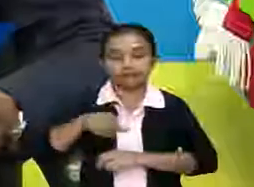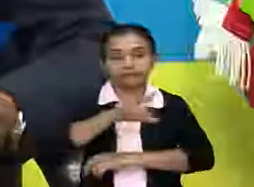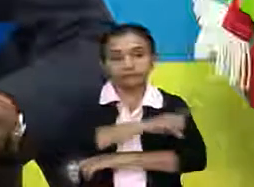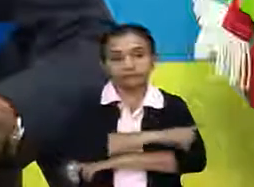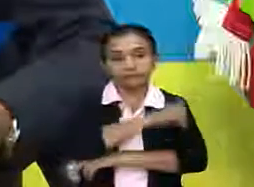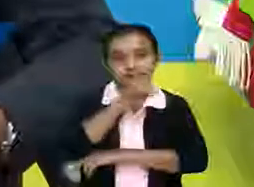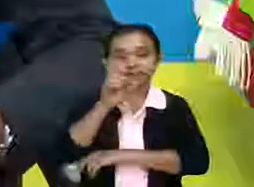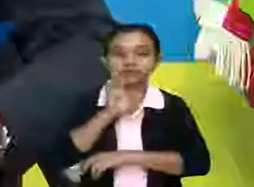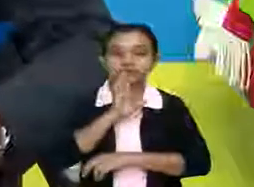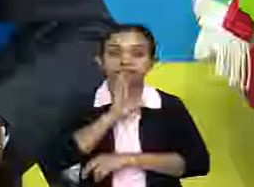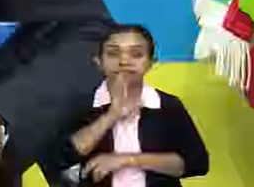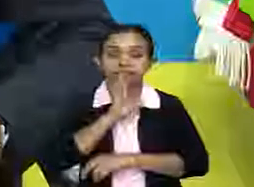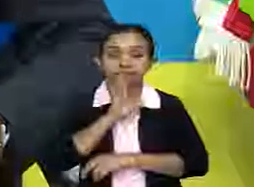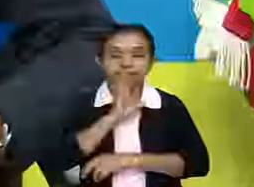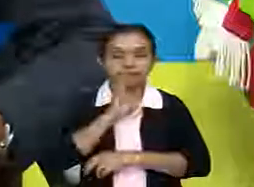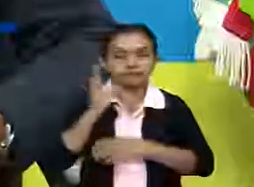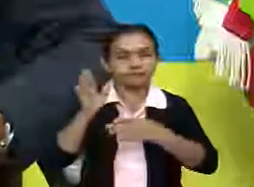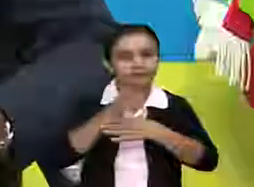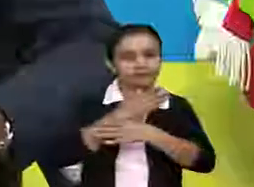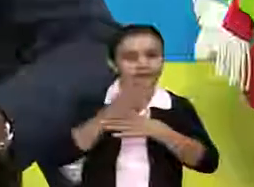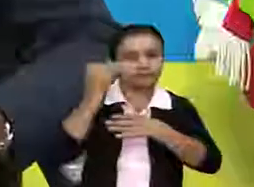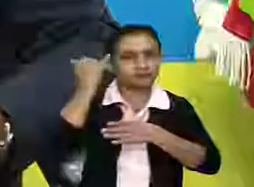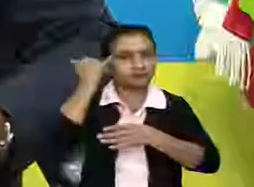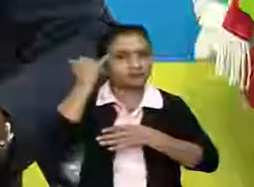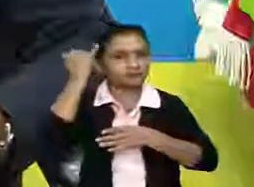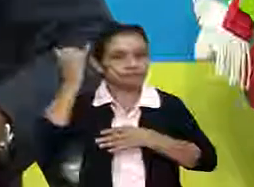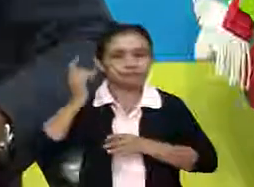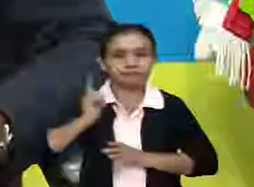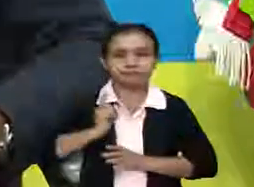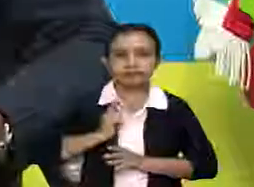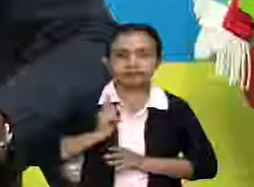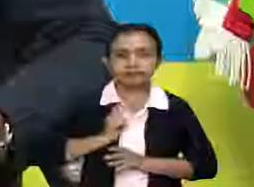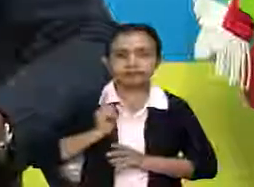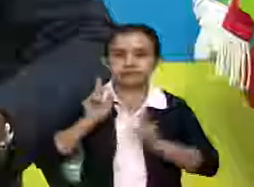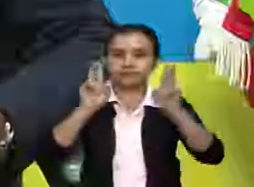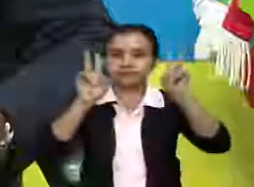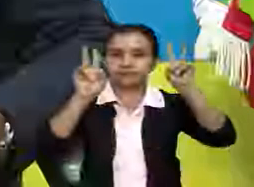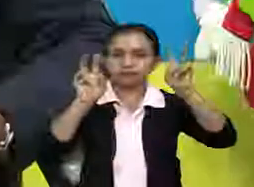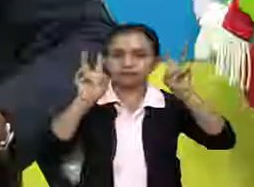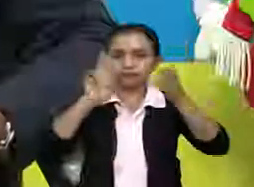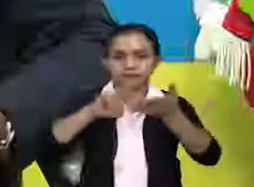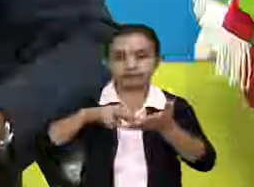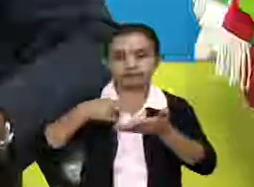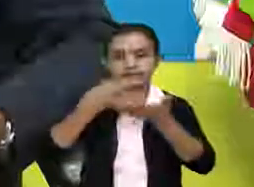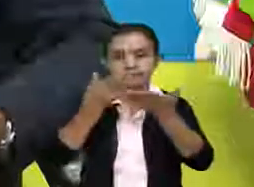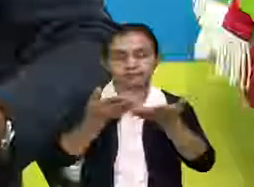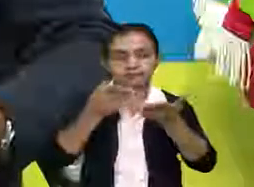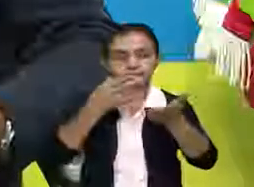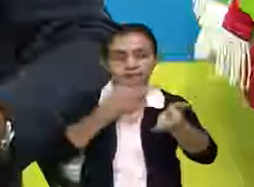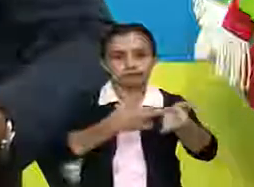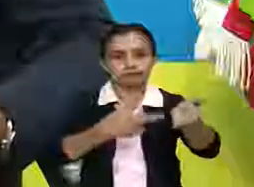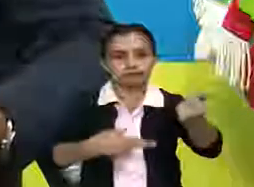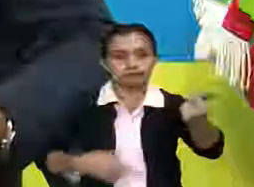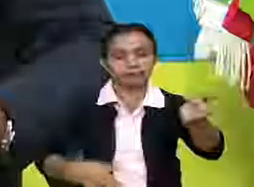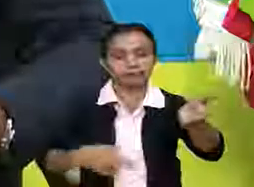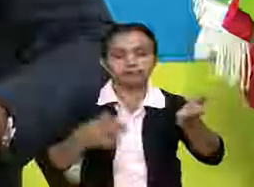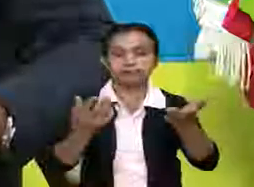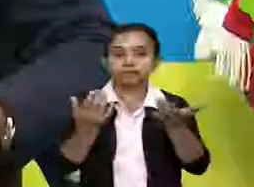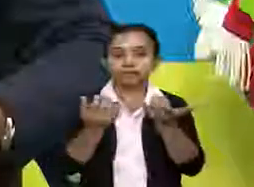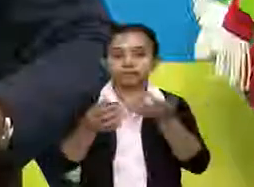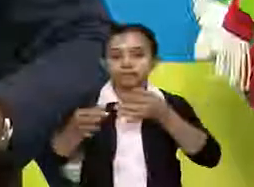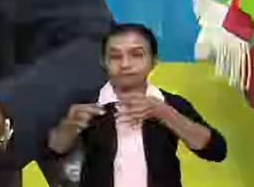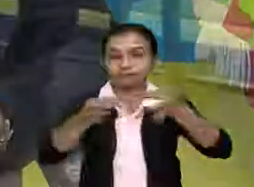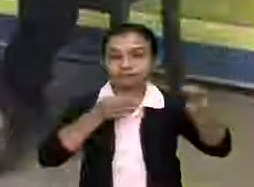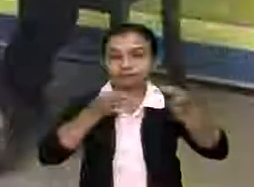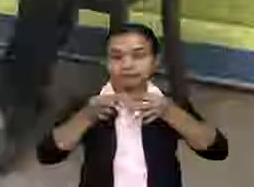conversando sobre los mitos y creencias que hay en cuanto a la donación de sangre ahora digamos hemos invitado al